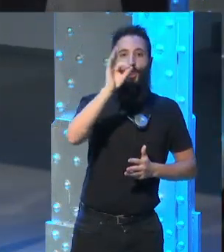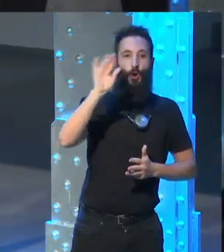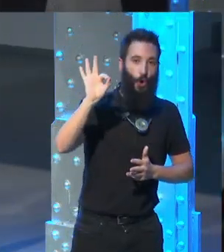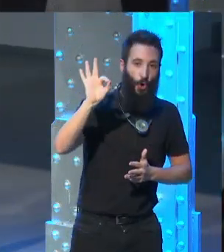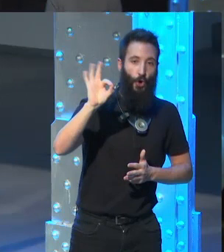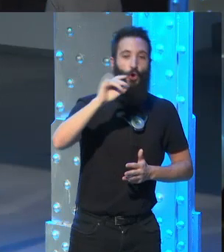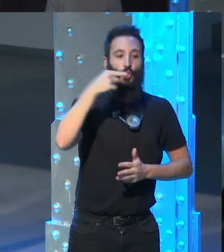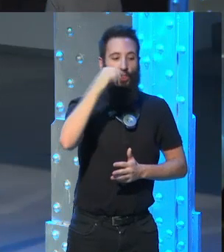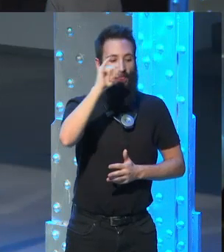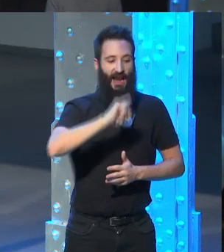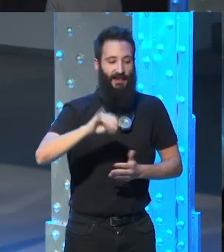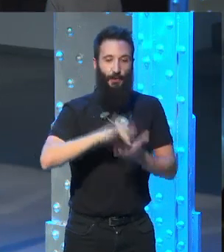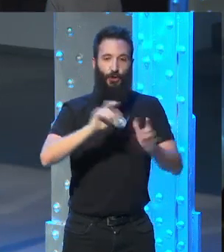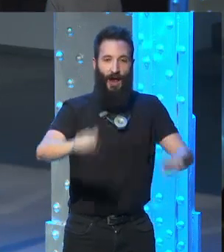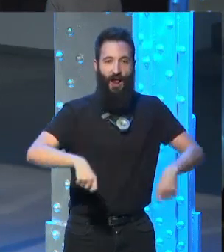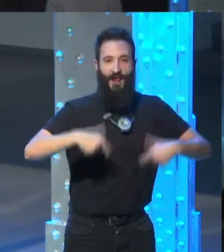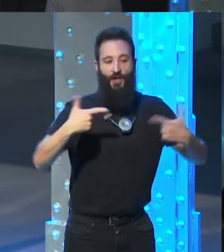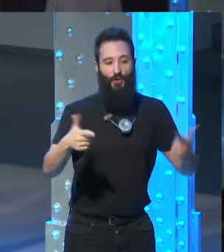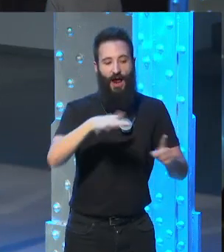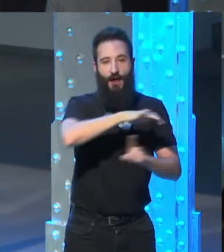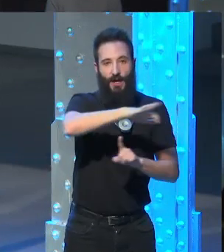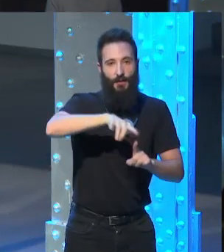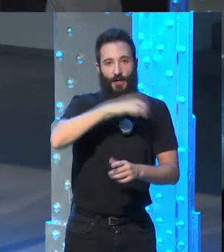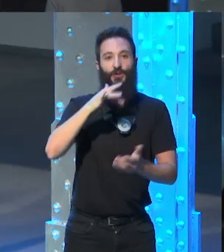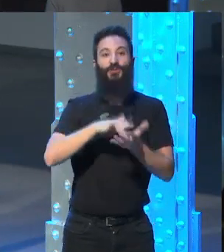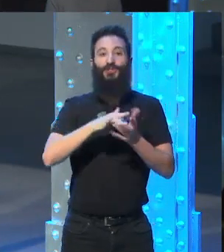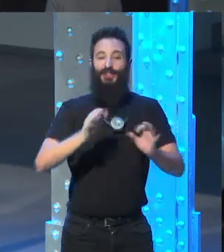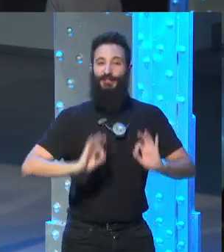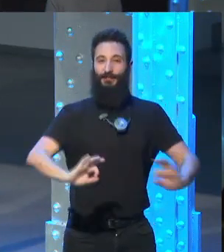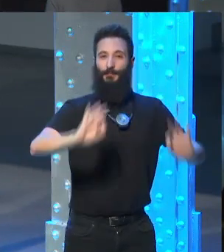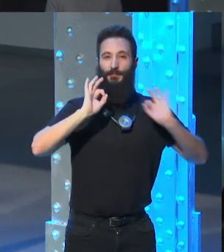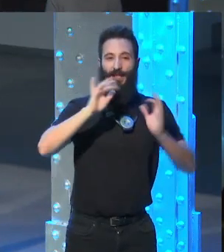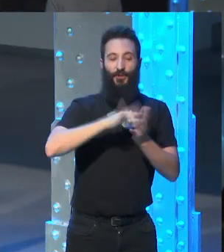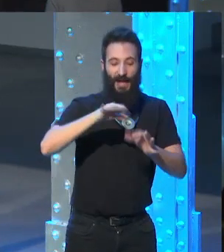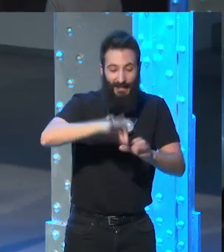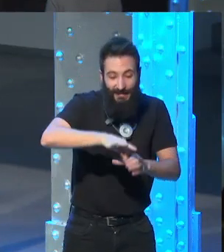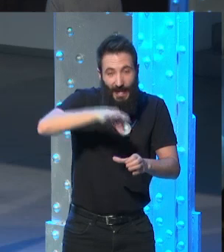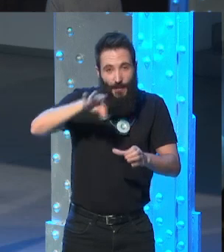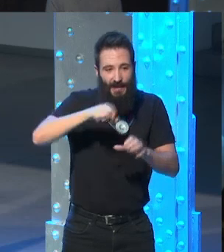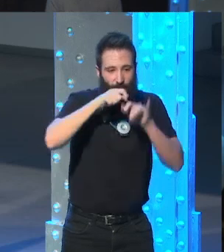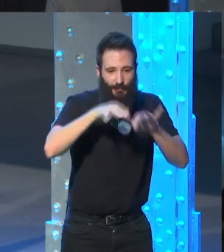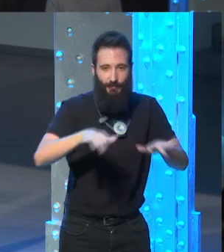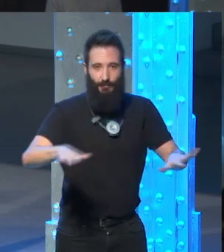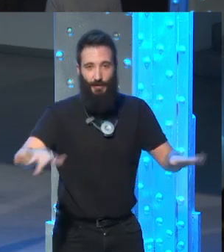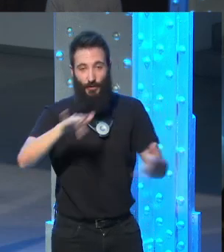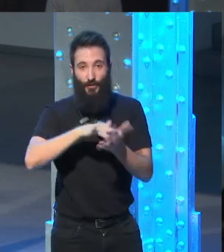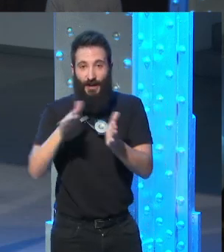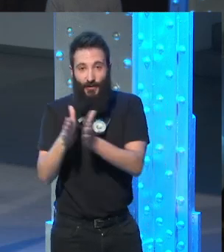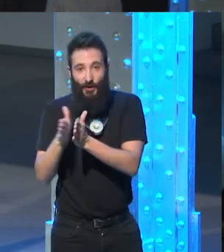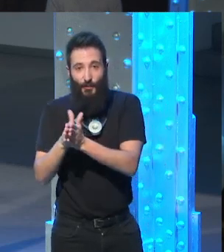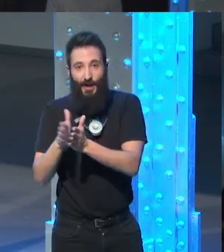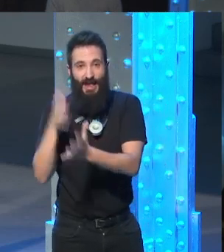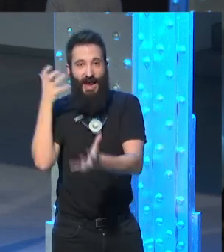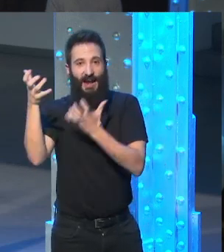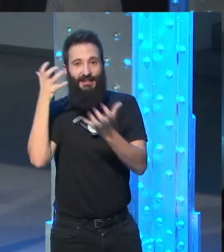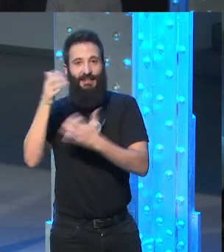ecólogo. Juanpe, me ha dicho que le llamemos mejor, especializado en dispersión de semillas. Y su compañero, el artista inglés